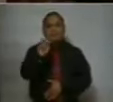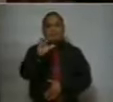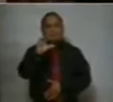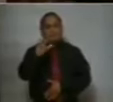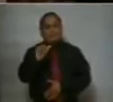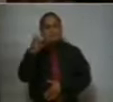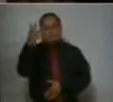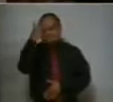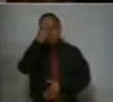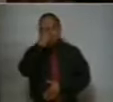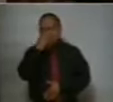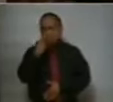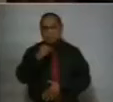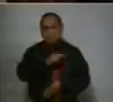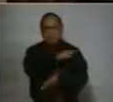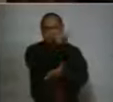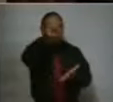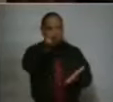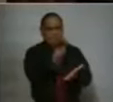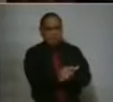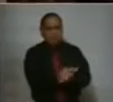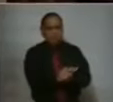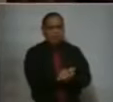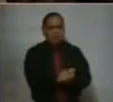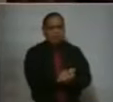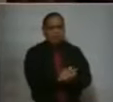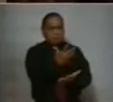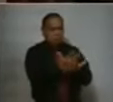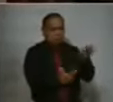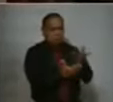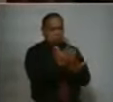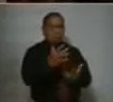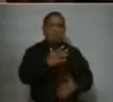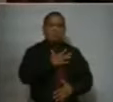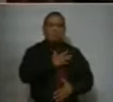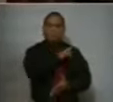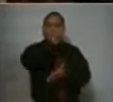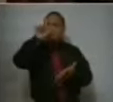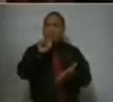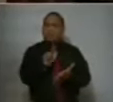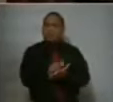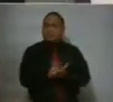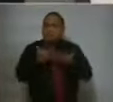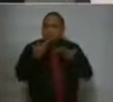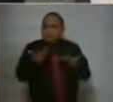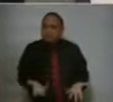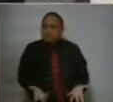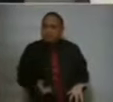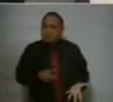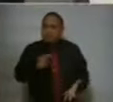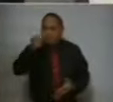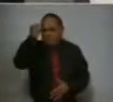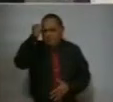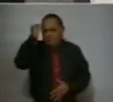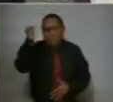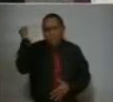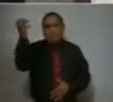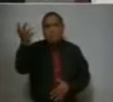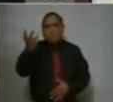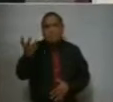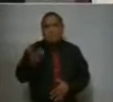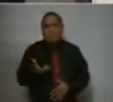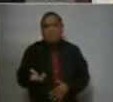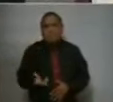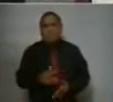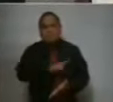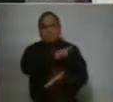pues claro que hicieron su ley, pero ¿quién va a saber de su ley? No, pues yo también voy a hacer la ley de que tengo que ver qué ley me invento por ahí, ¿no? Pero yo